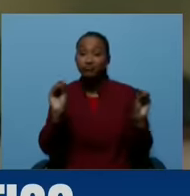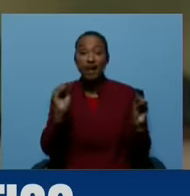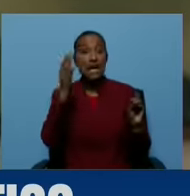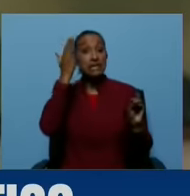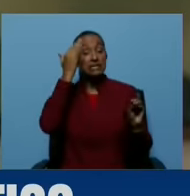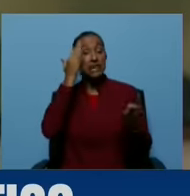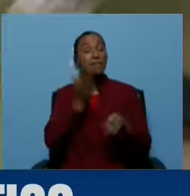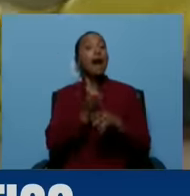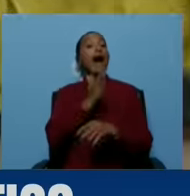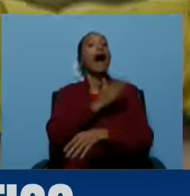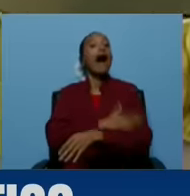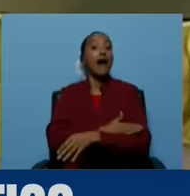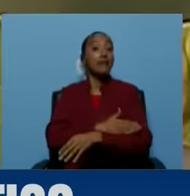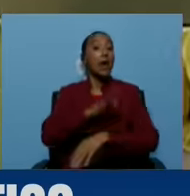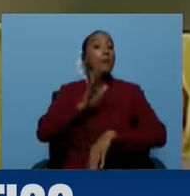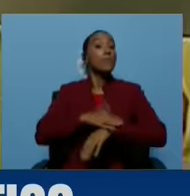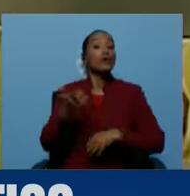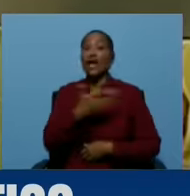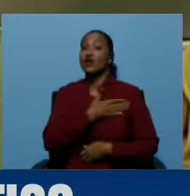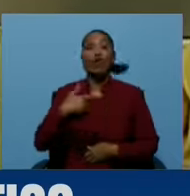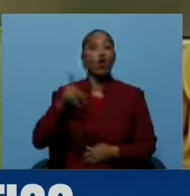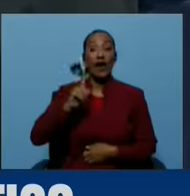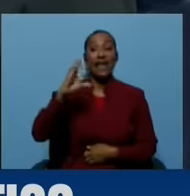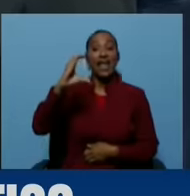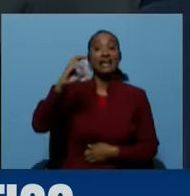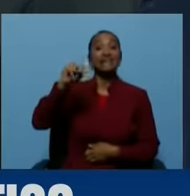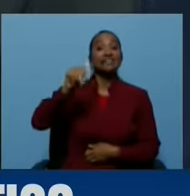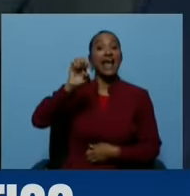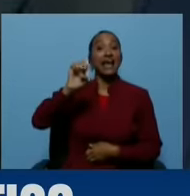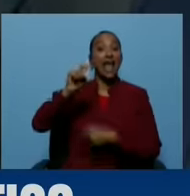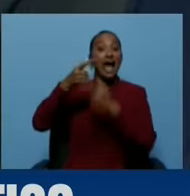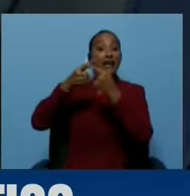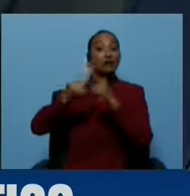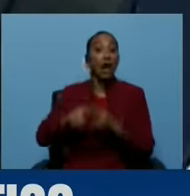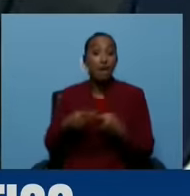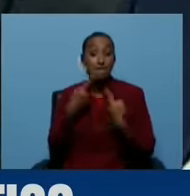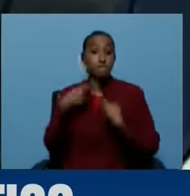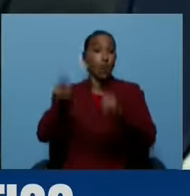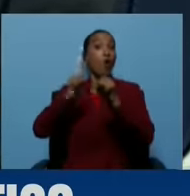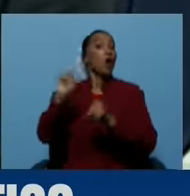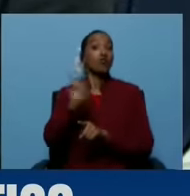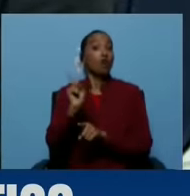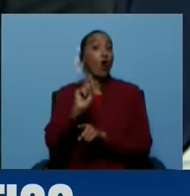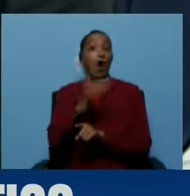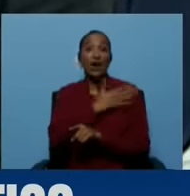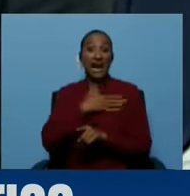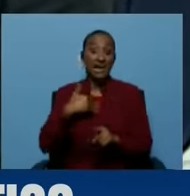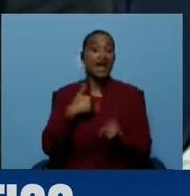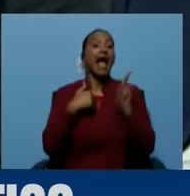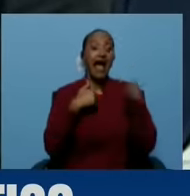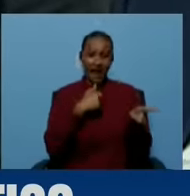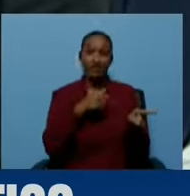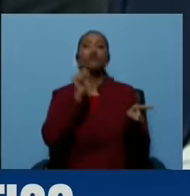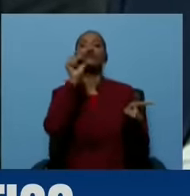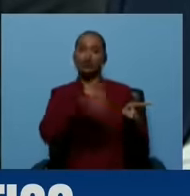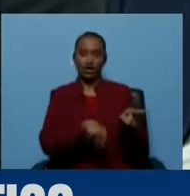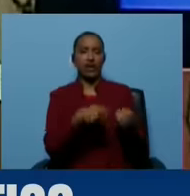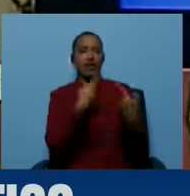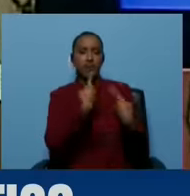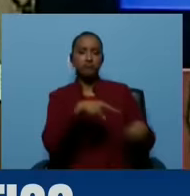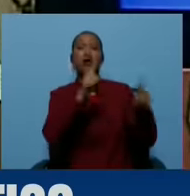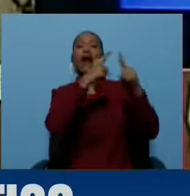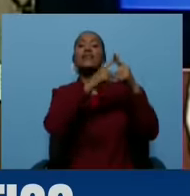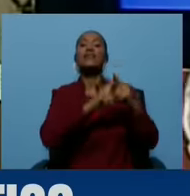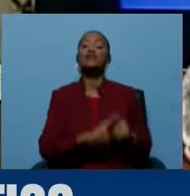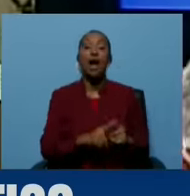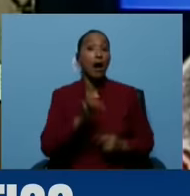que no hubiese resultados, ellos publicar resultados fraudulentos y la violencia en la calle para el golpe de Estado. Eso